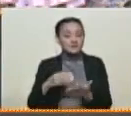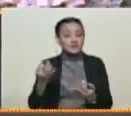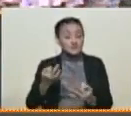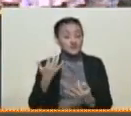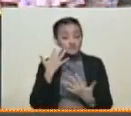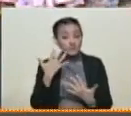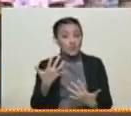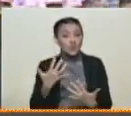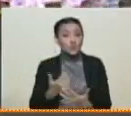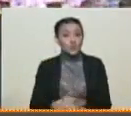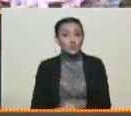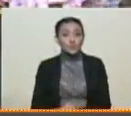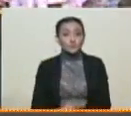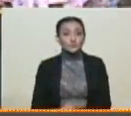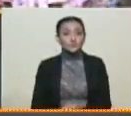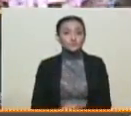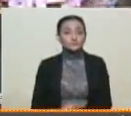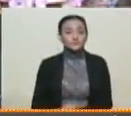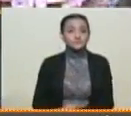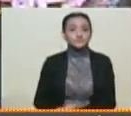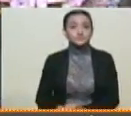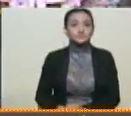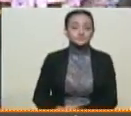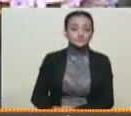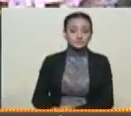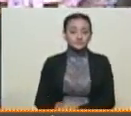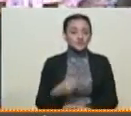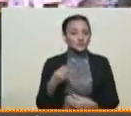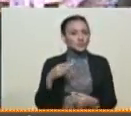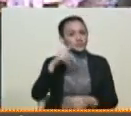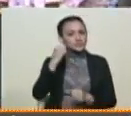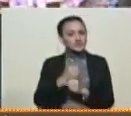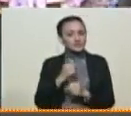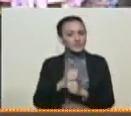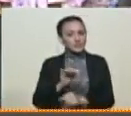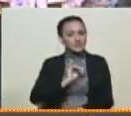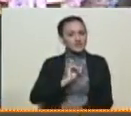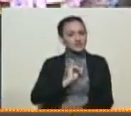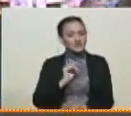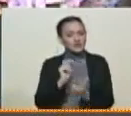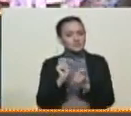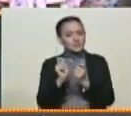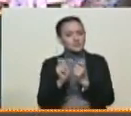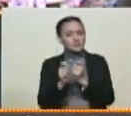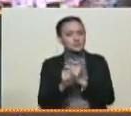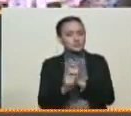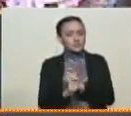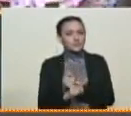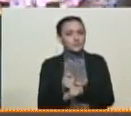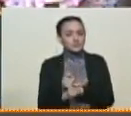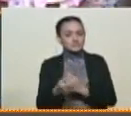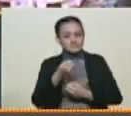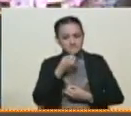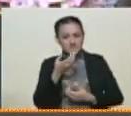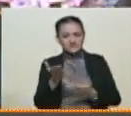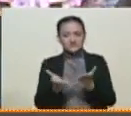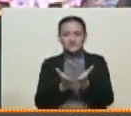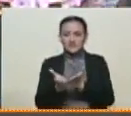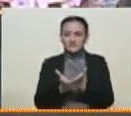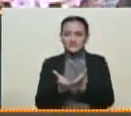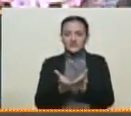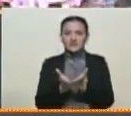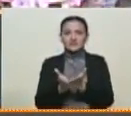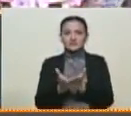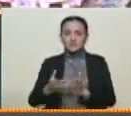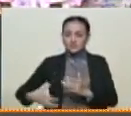realmente proyectamos y trabajamos para que esa identidad se convierta en un generador de bienes, de servicios y